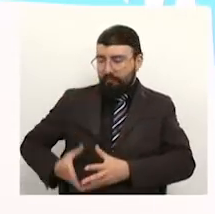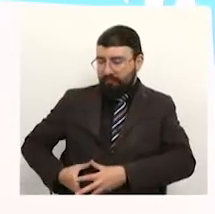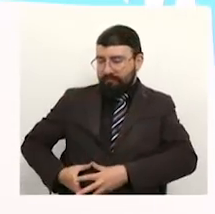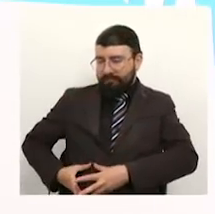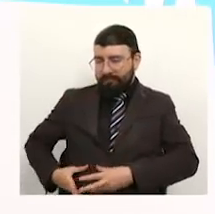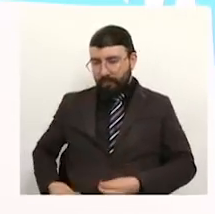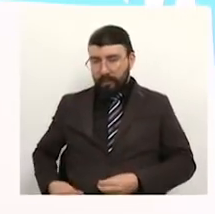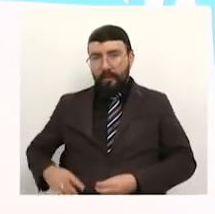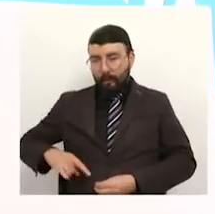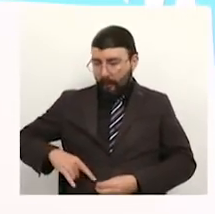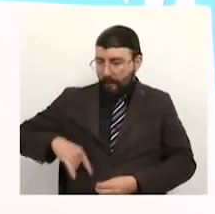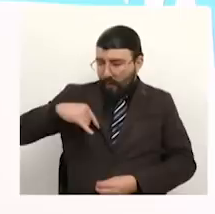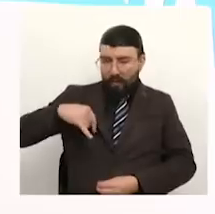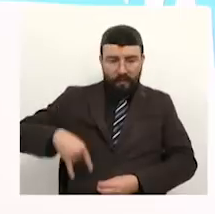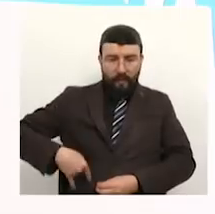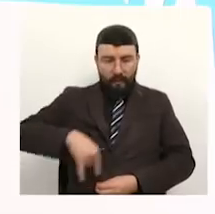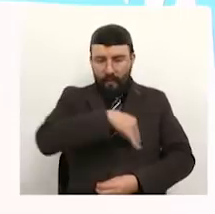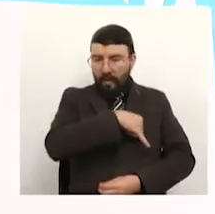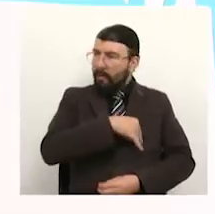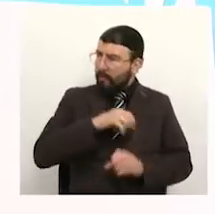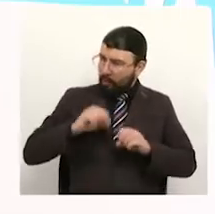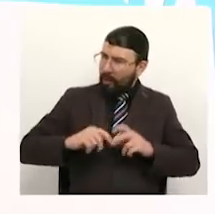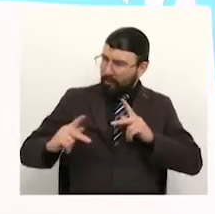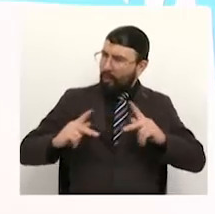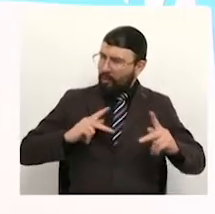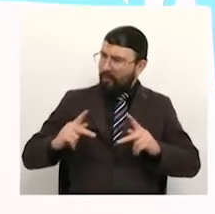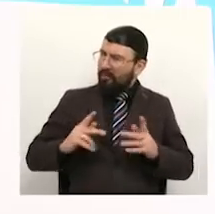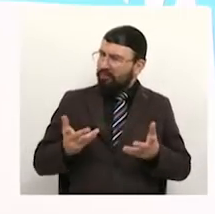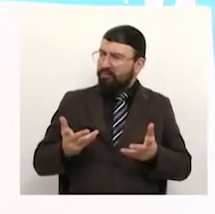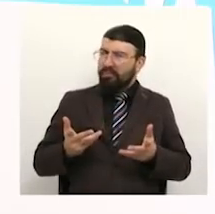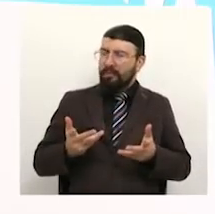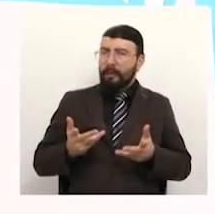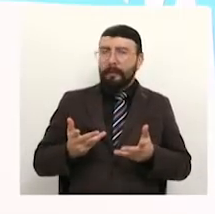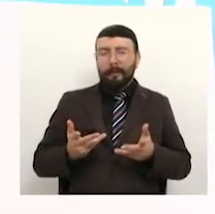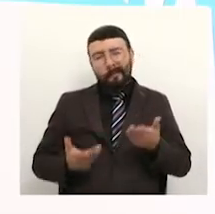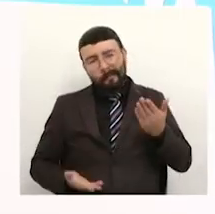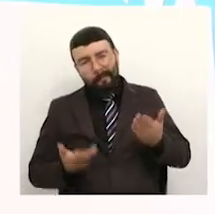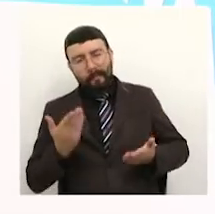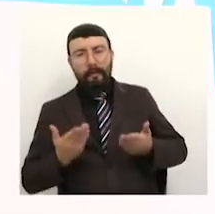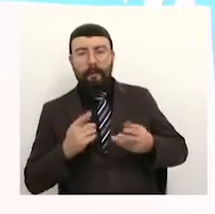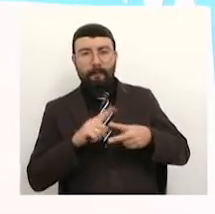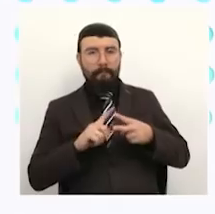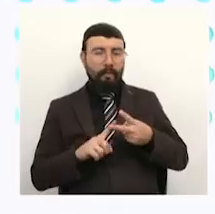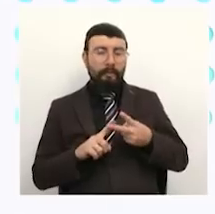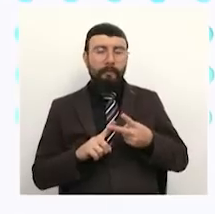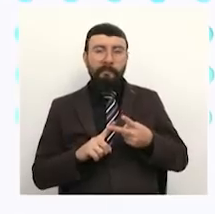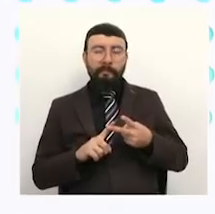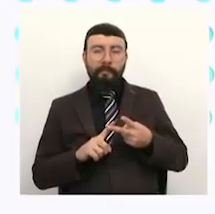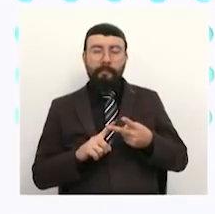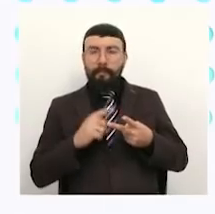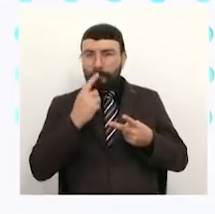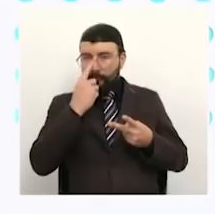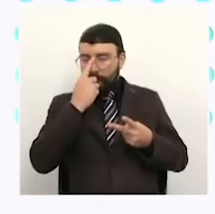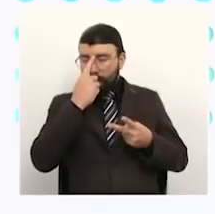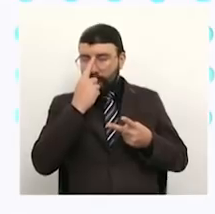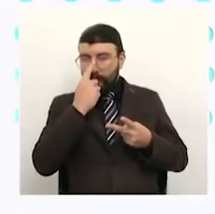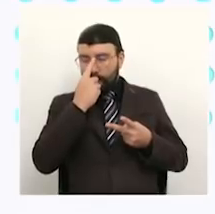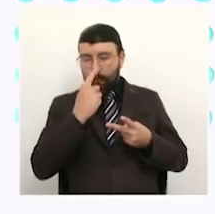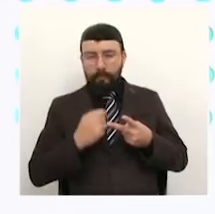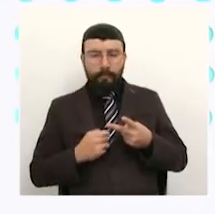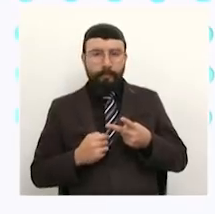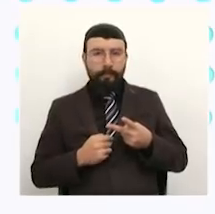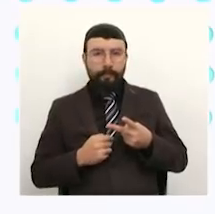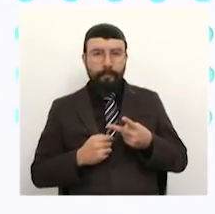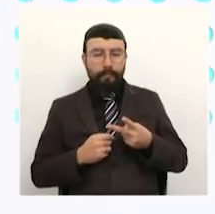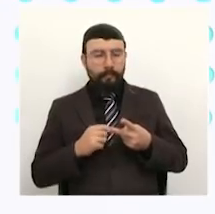repercuta a nivel del pulmón digamos que hay habría dos cosas que pensar y la primera es que